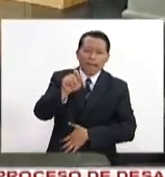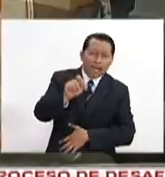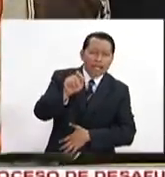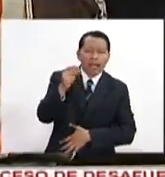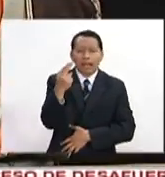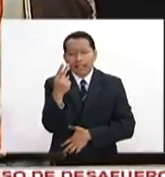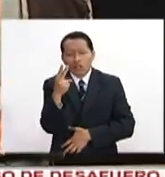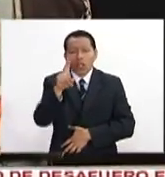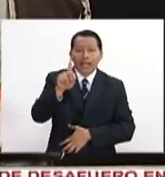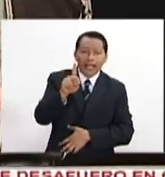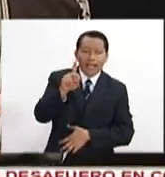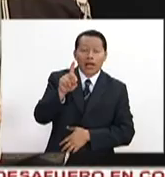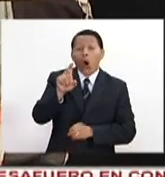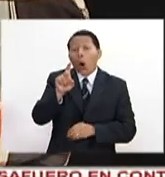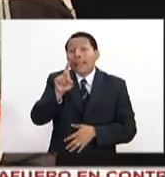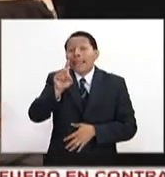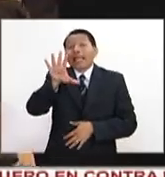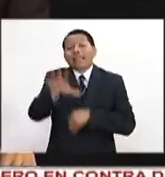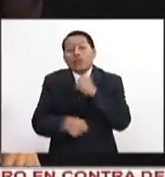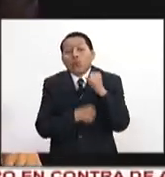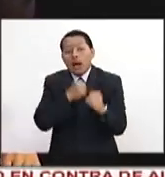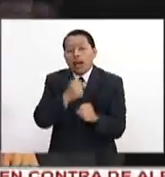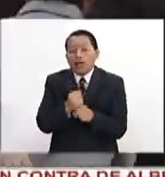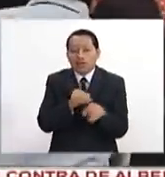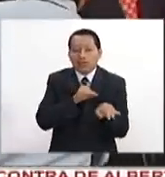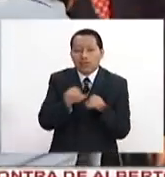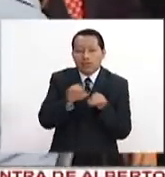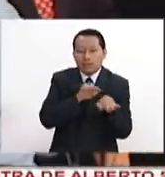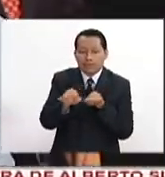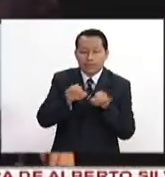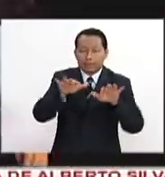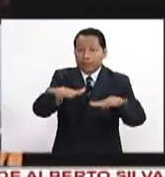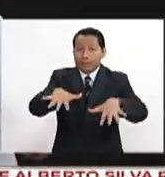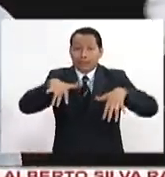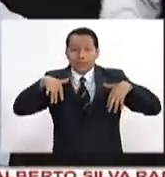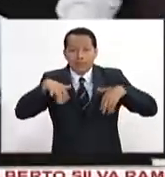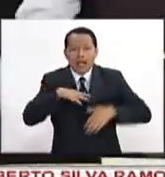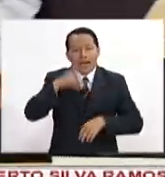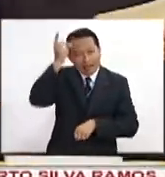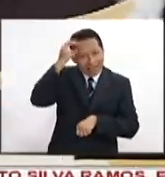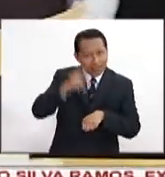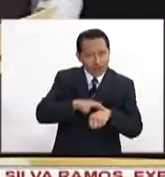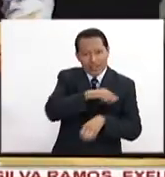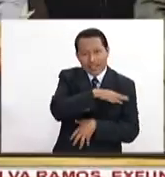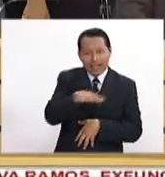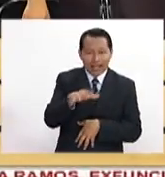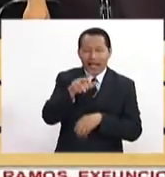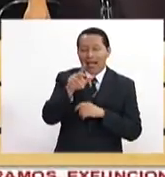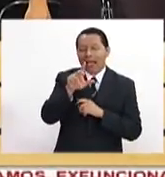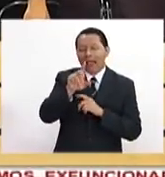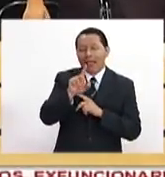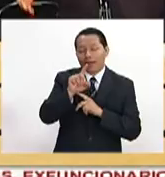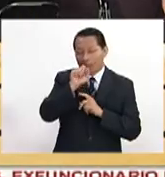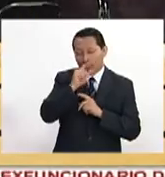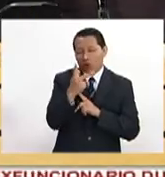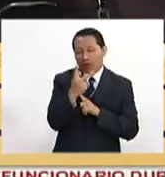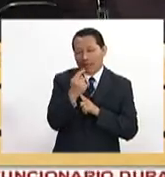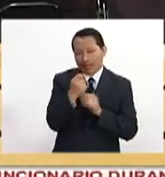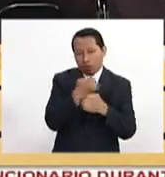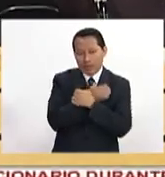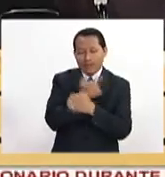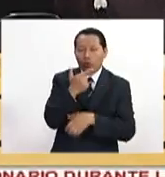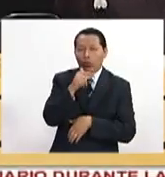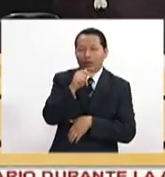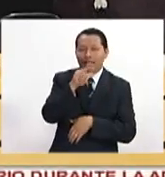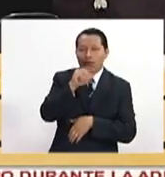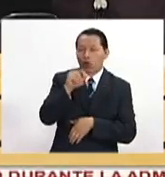25, 30 y hasta 35 años. El evento estuvo encabezado por el director general de TV Educativa, Gustavo Lomelín